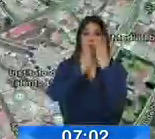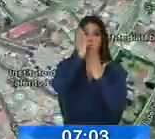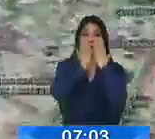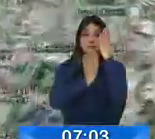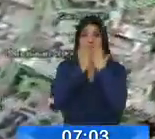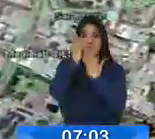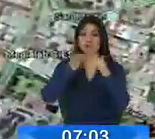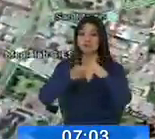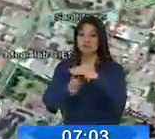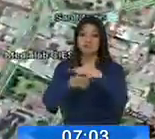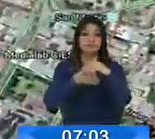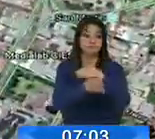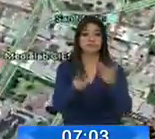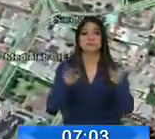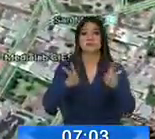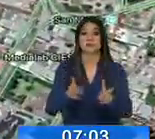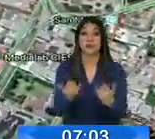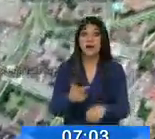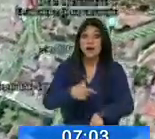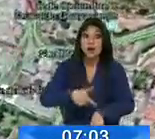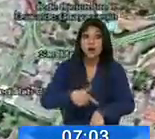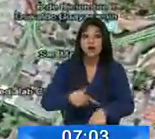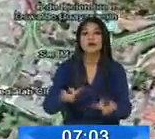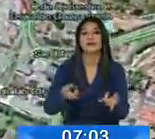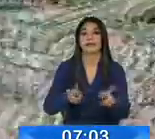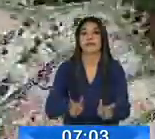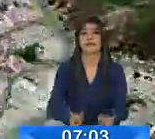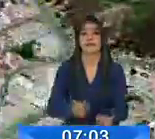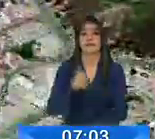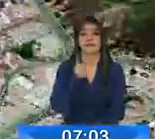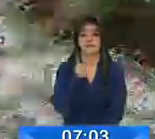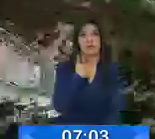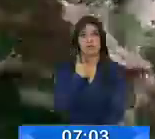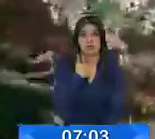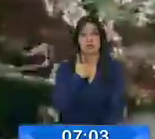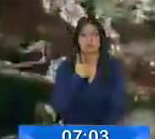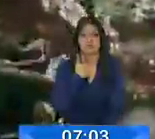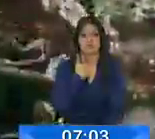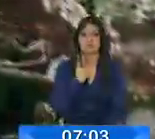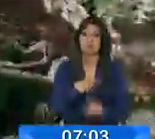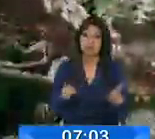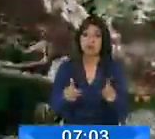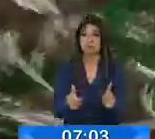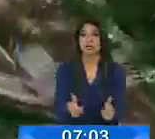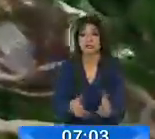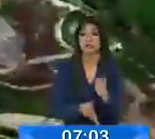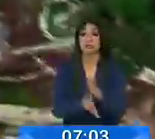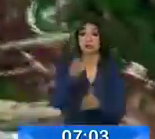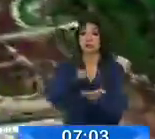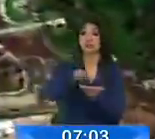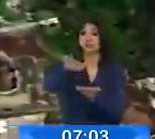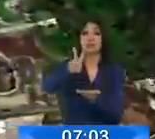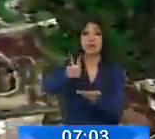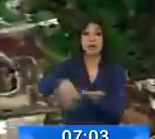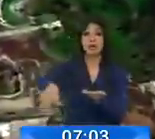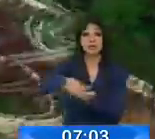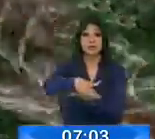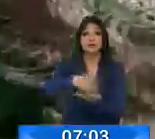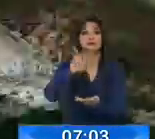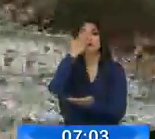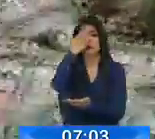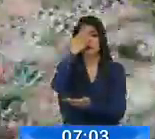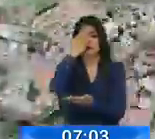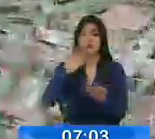ciudad, también a esta hora, extrañamente, está en buen estado. Así que si usted está subiendo los valles, ya sabe, no